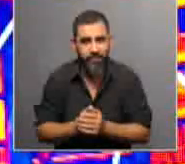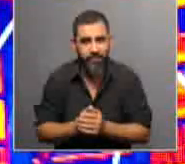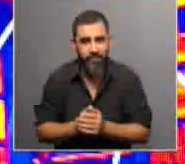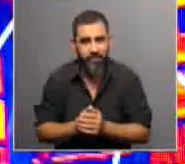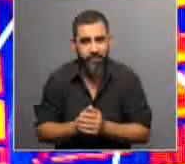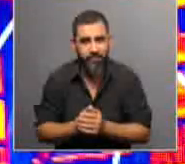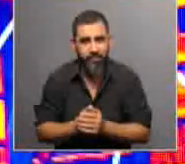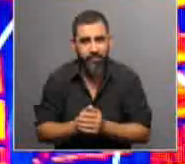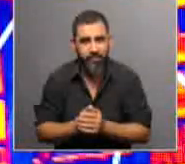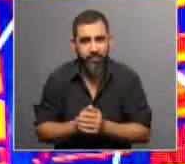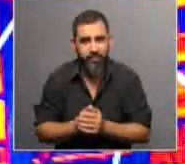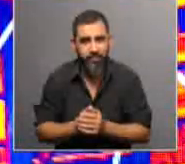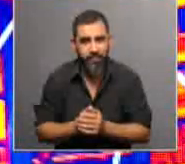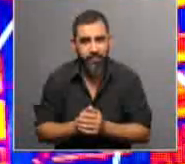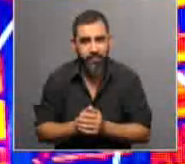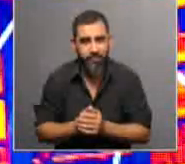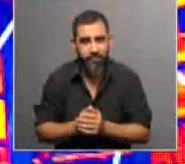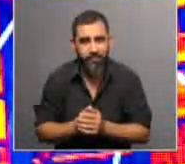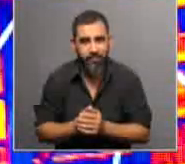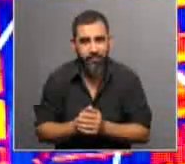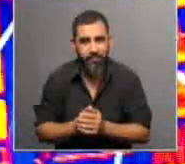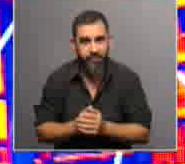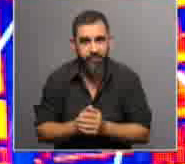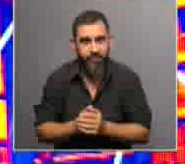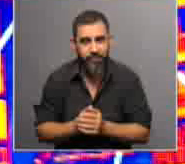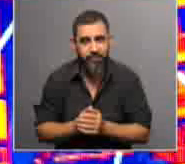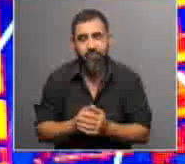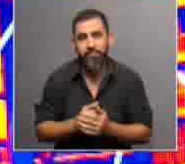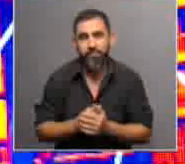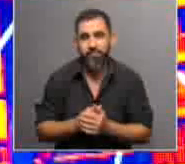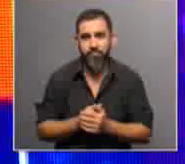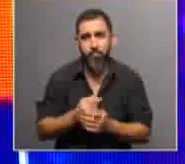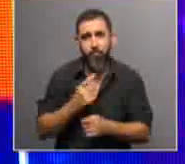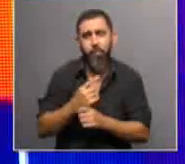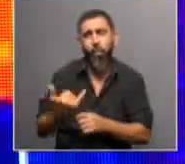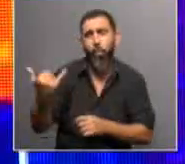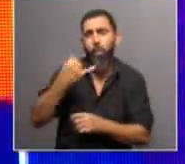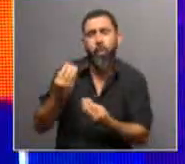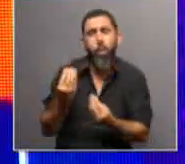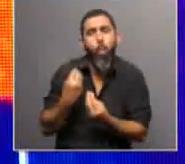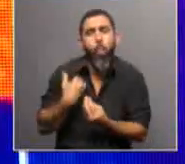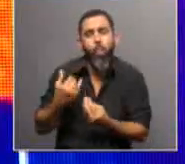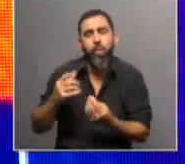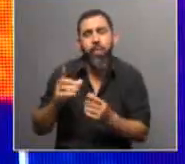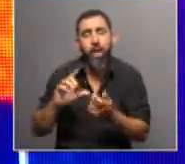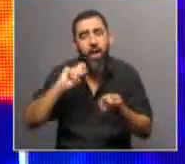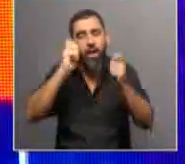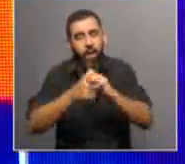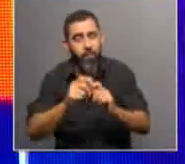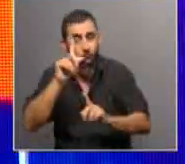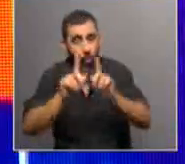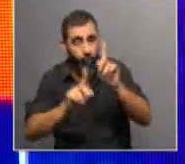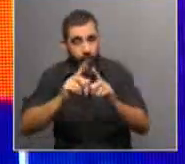nací cuando me creció y todo eso, pero está. Bien. Primero contame, ¿cómo fue salir de la Liga Universitaria de